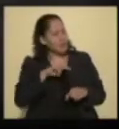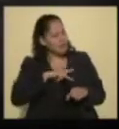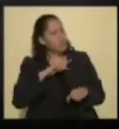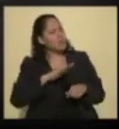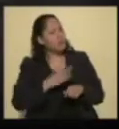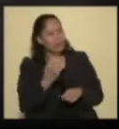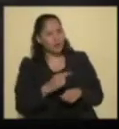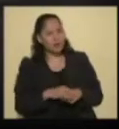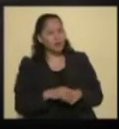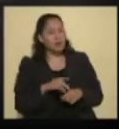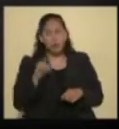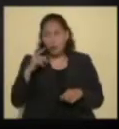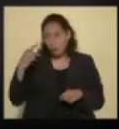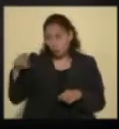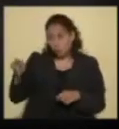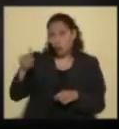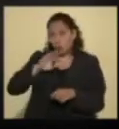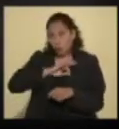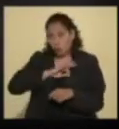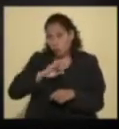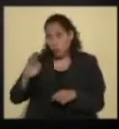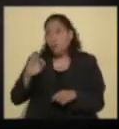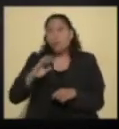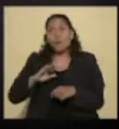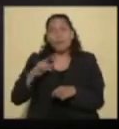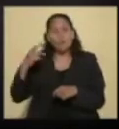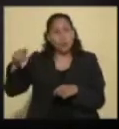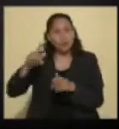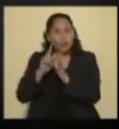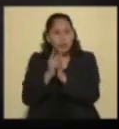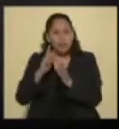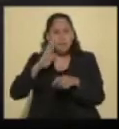digo: el de usted puede ser de los